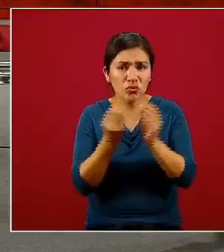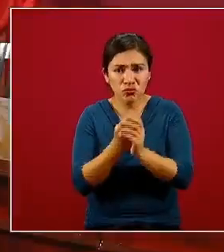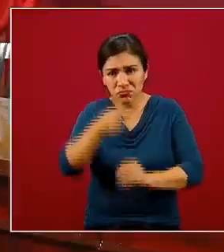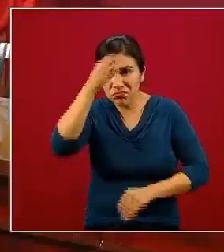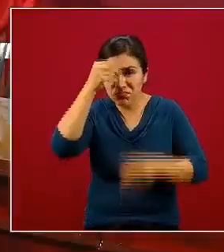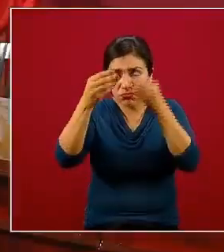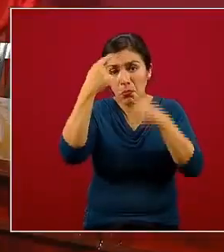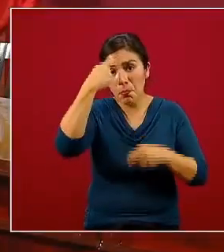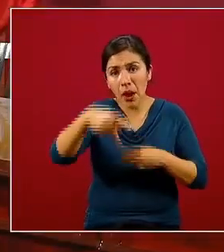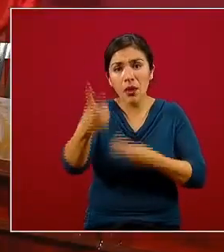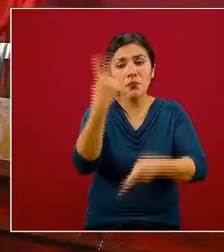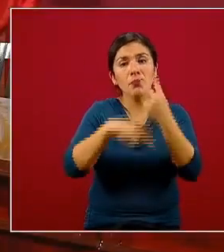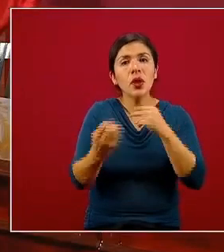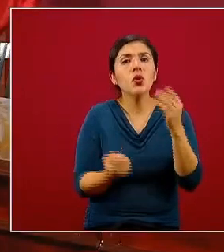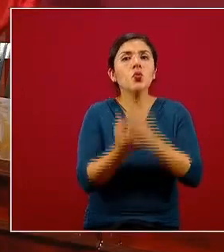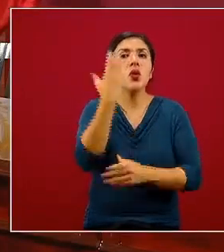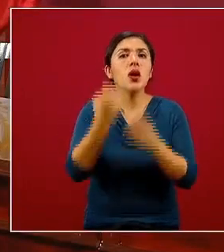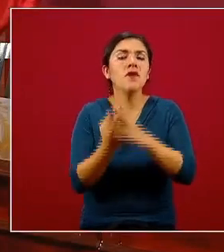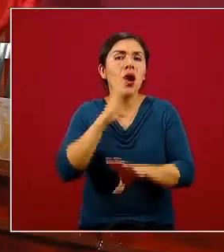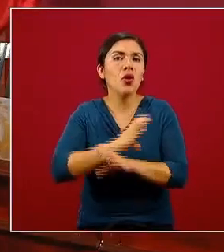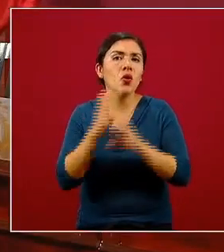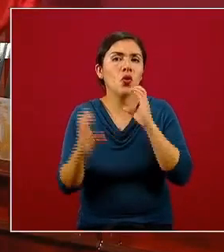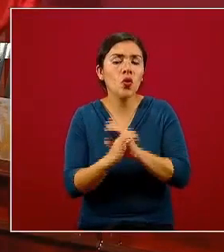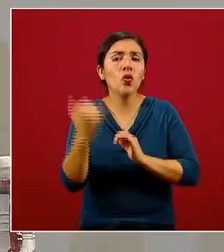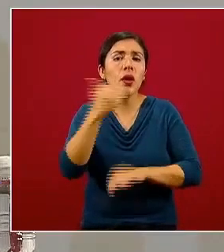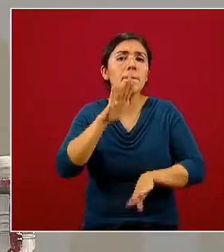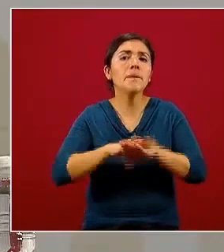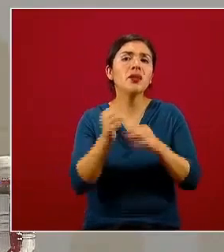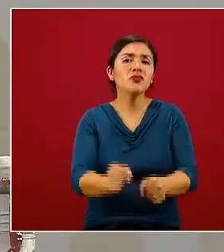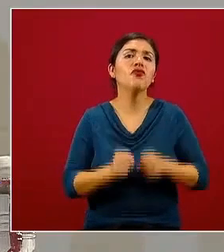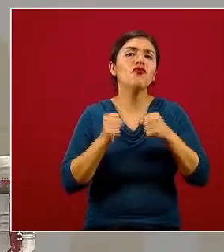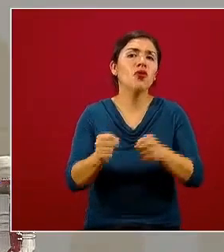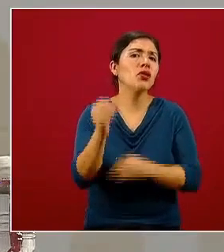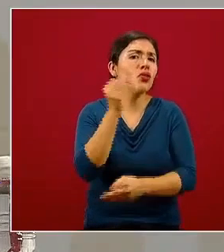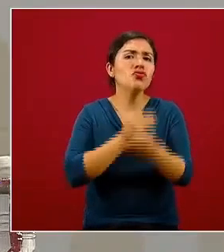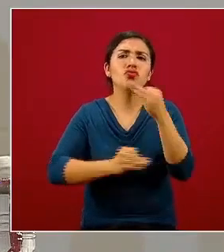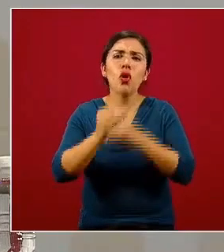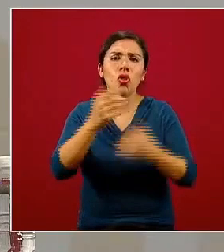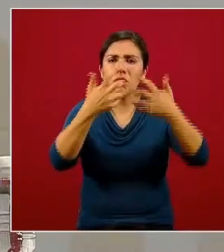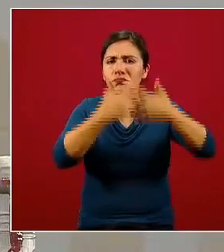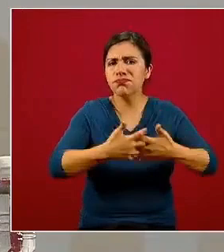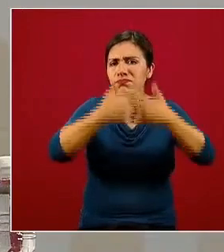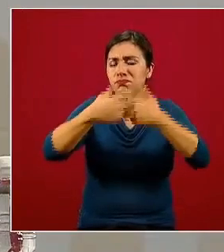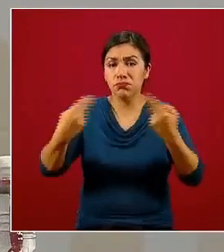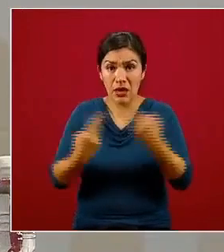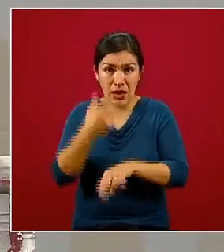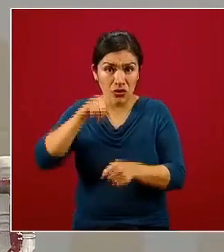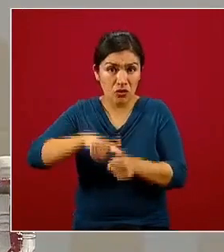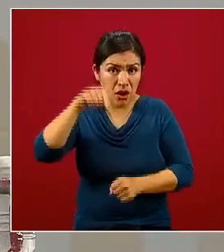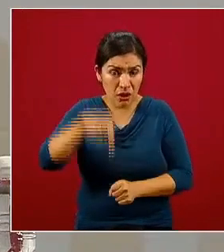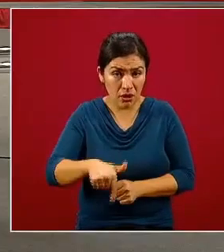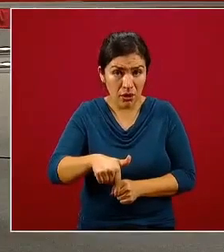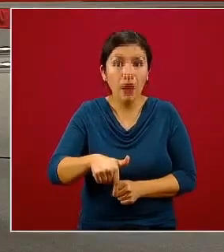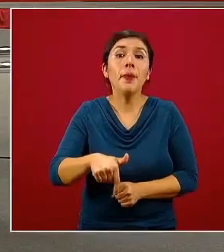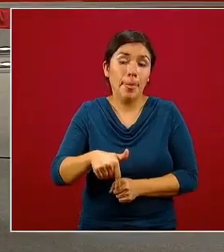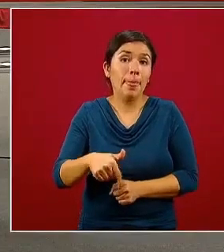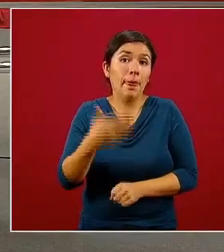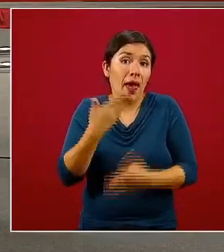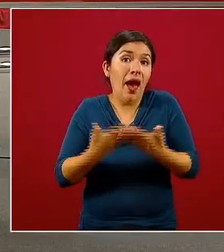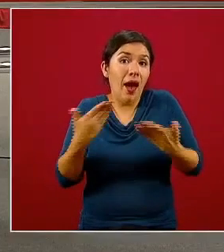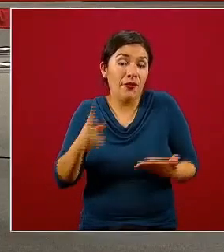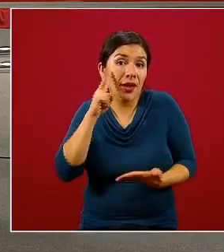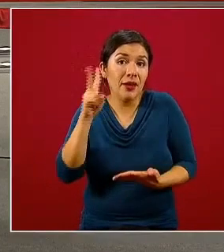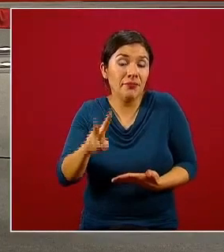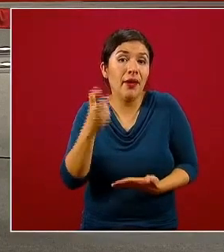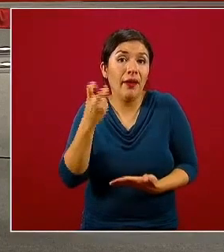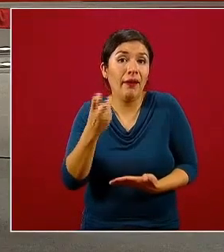para generar innovación y para fortalecer todos los medios de producción nacionales, y en este caso